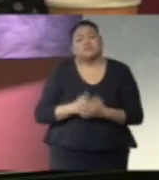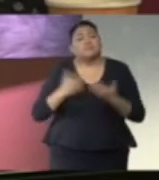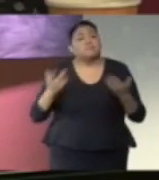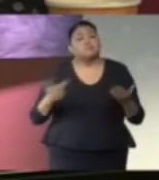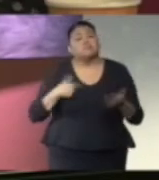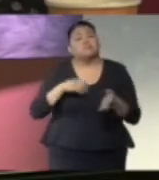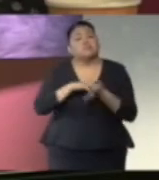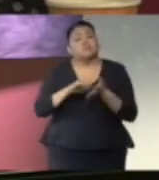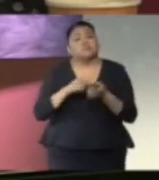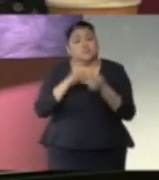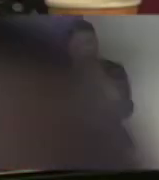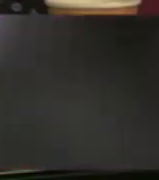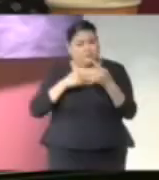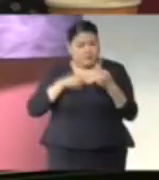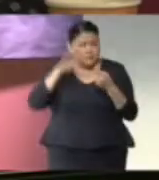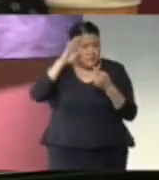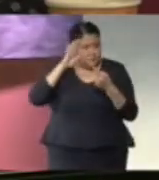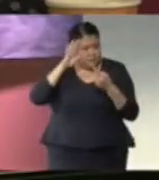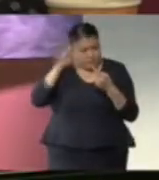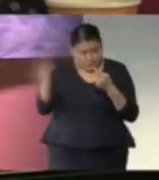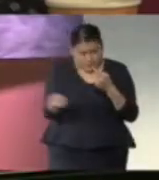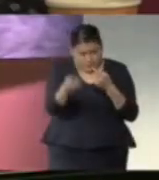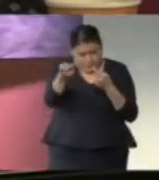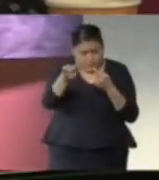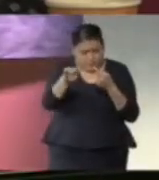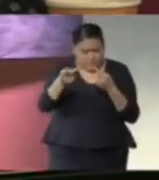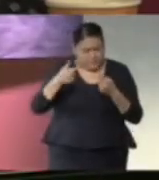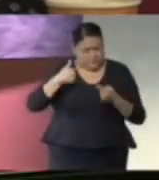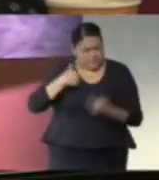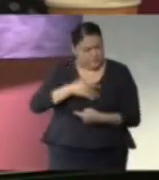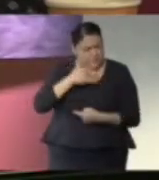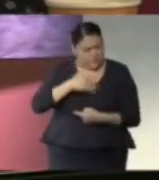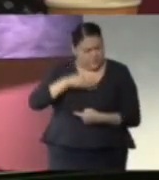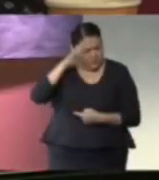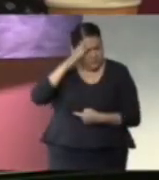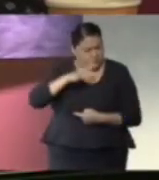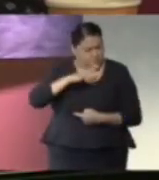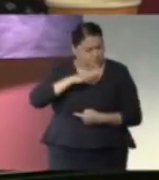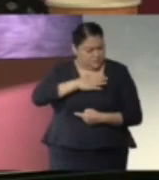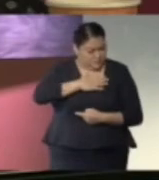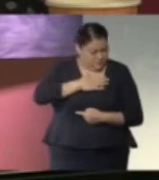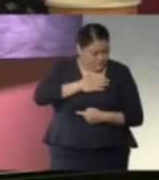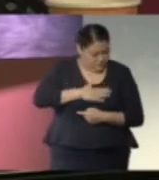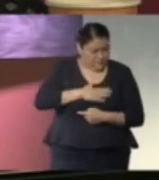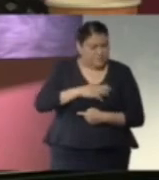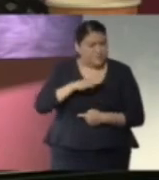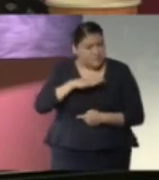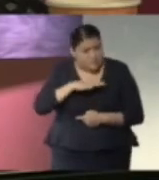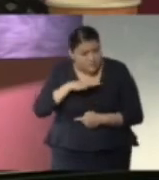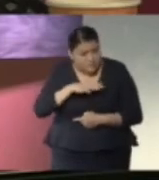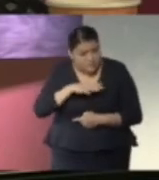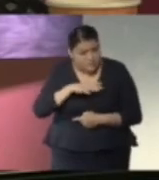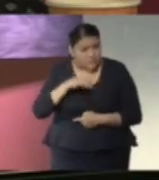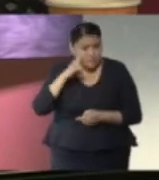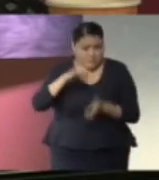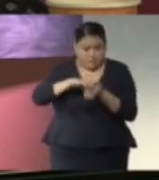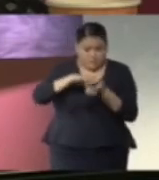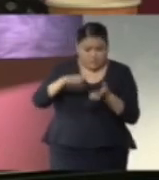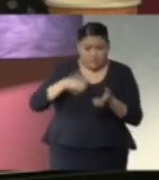el primer cuestionamiento que yo haría para poder pensar en la justicia es precisamente, bueno, hay